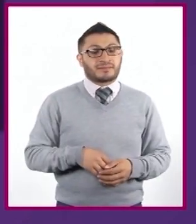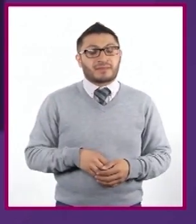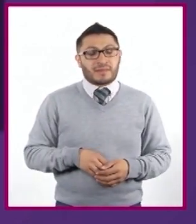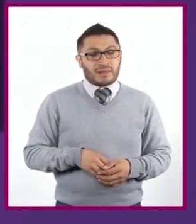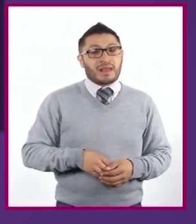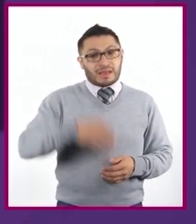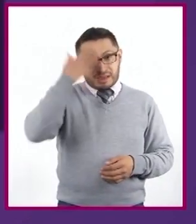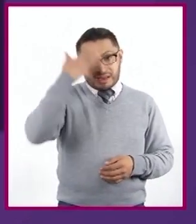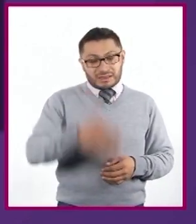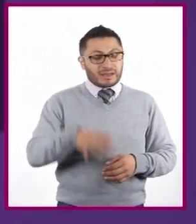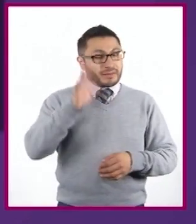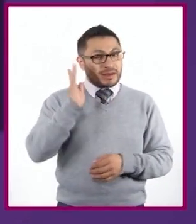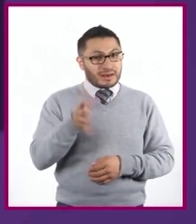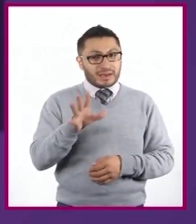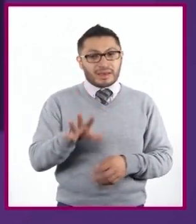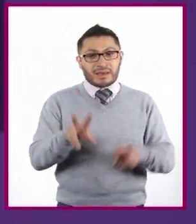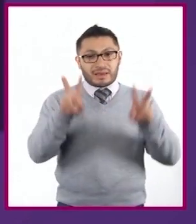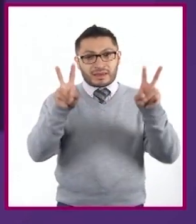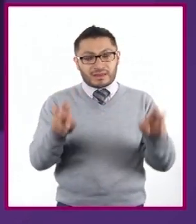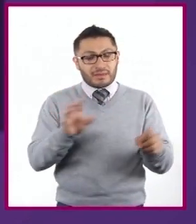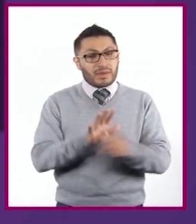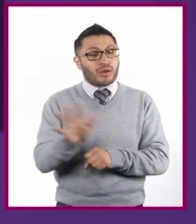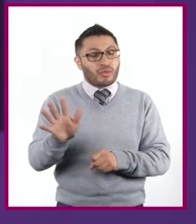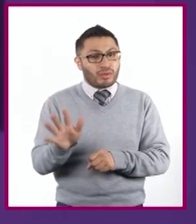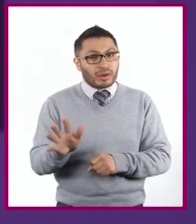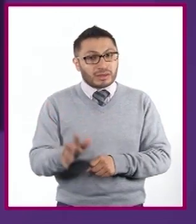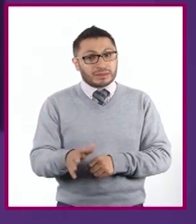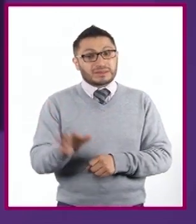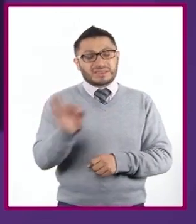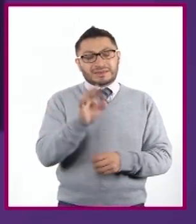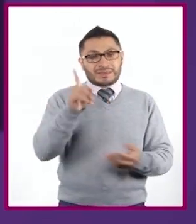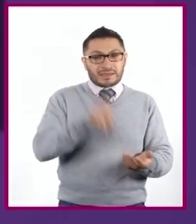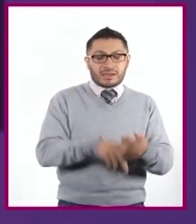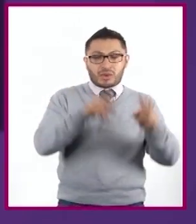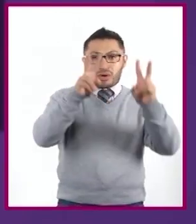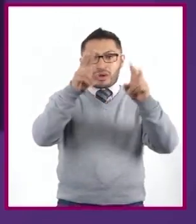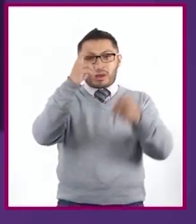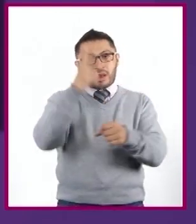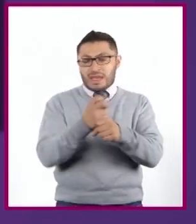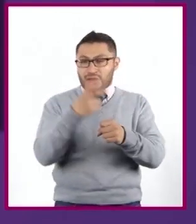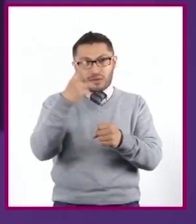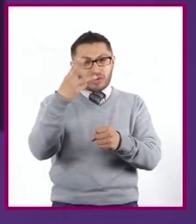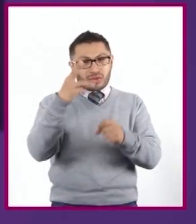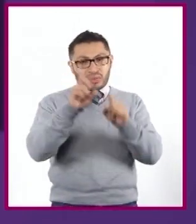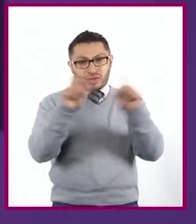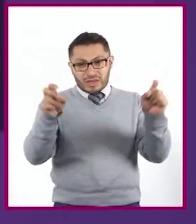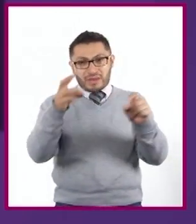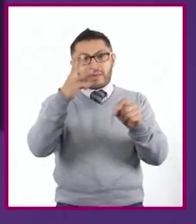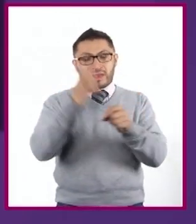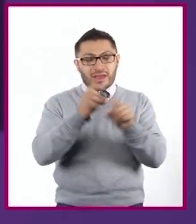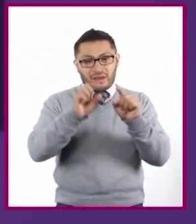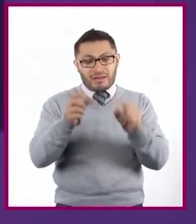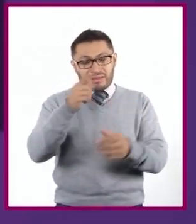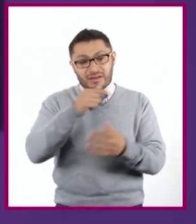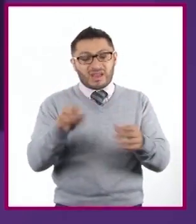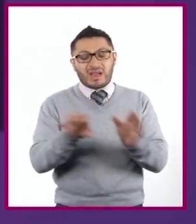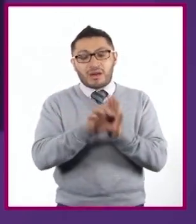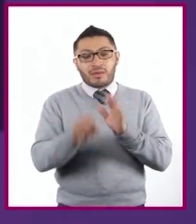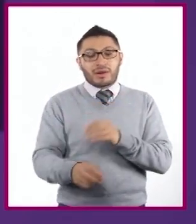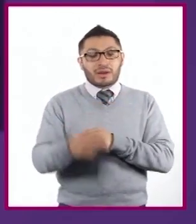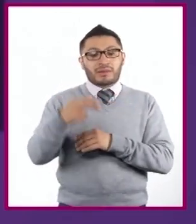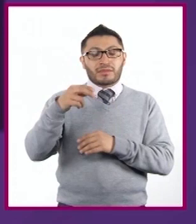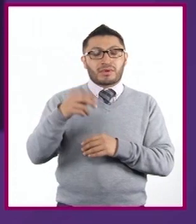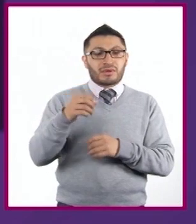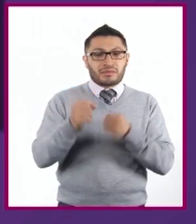que deseamos investigar. Y si en él hay algunos subtemas, por ejemplo, en una investigación sobre el Huitlacoche,